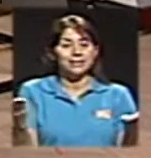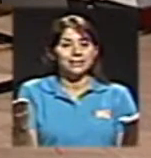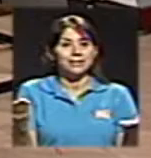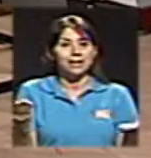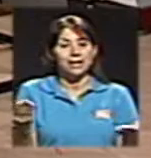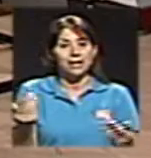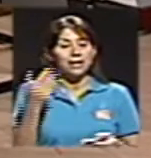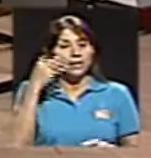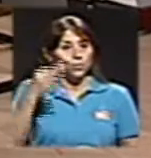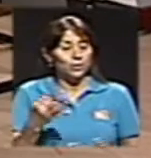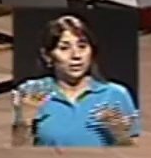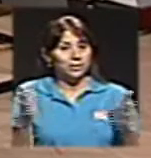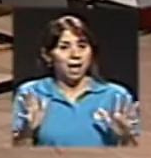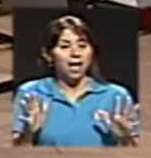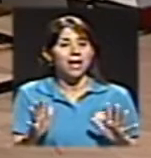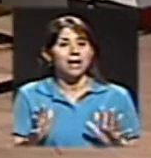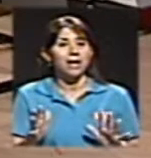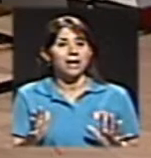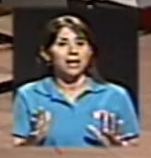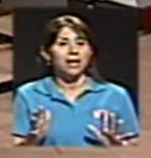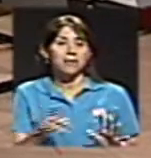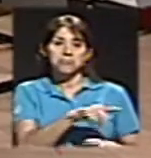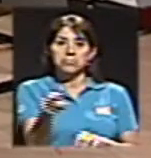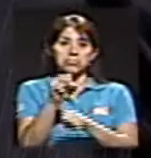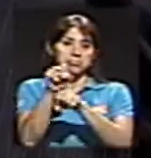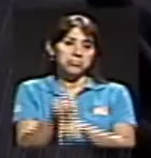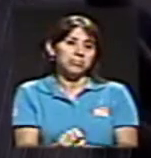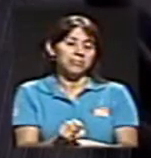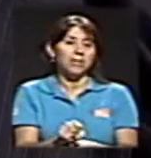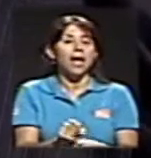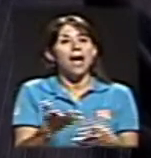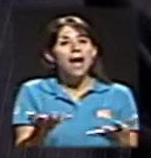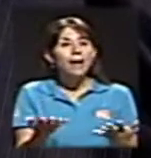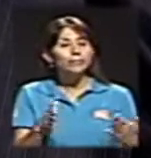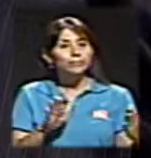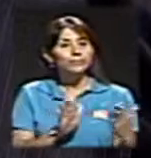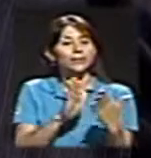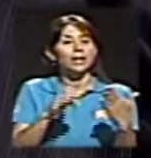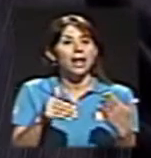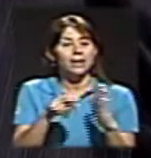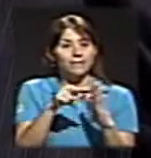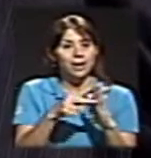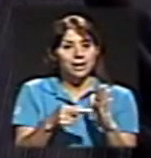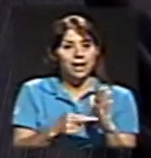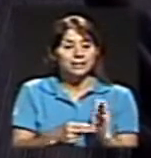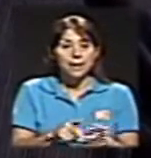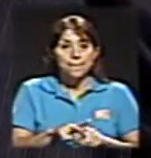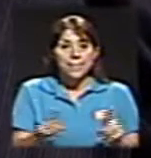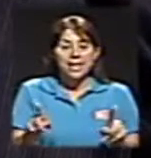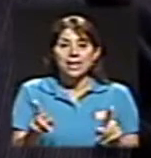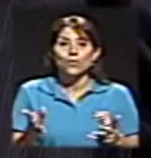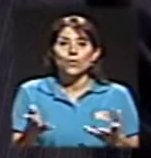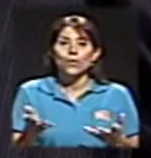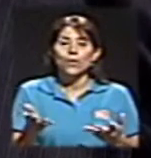me parece que ya están habituados a jugar con esas reglas, pero que ese